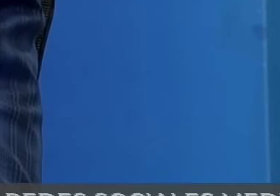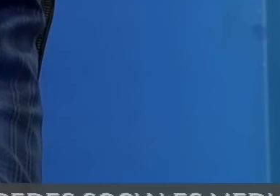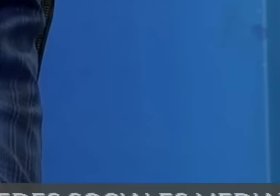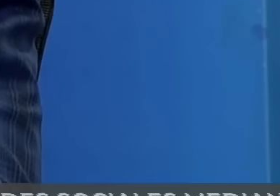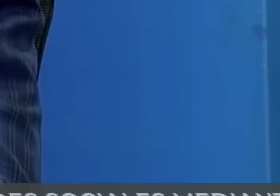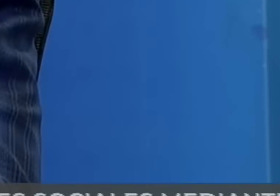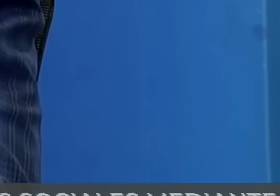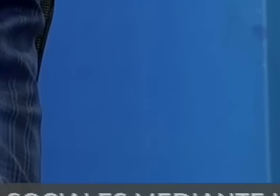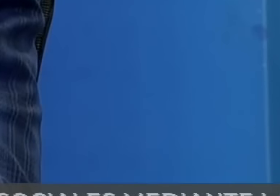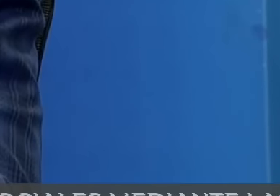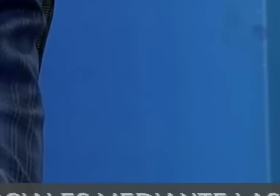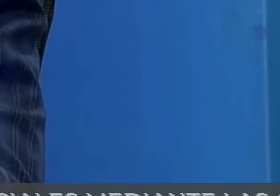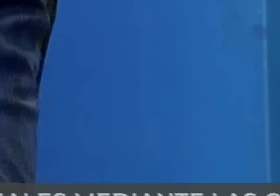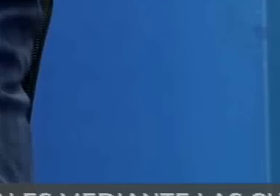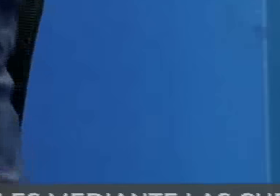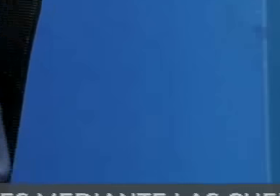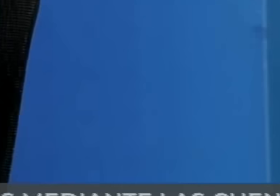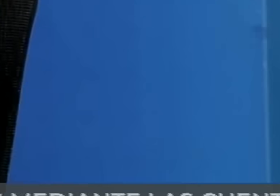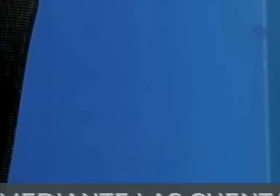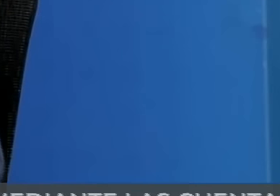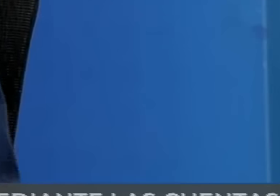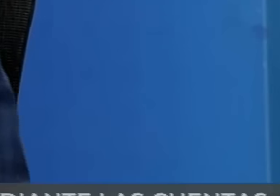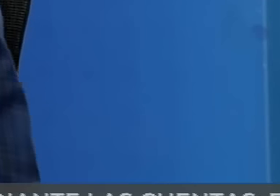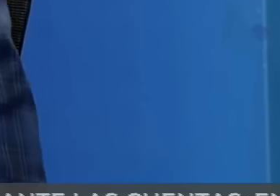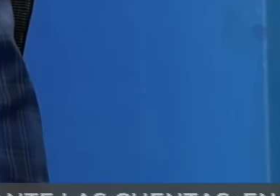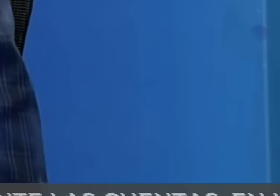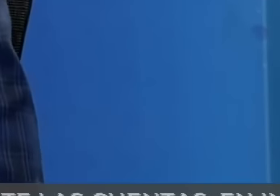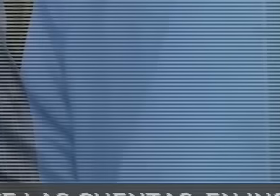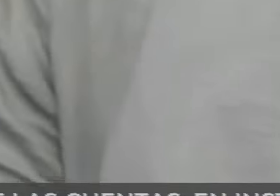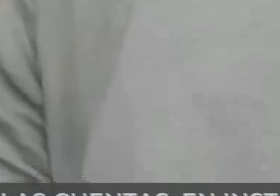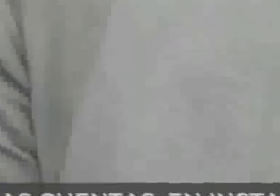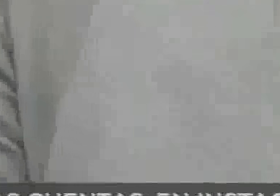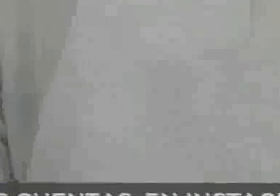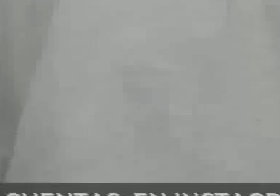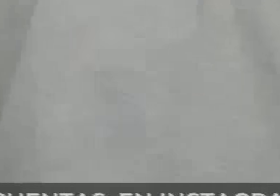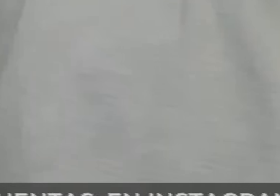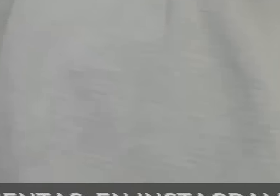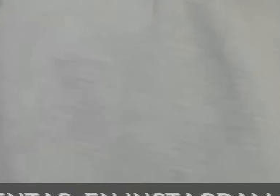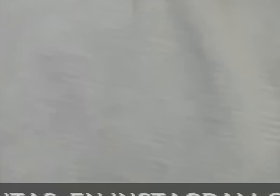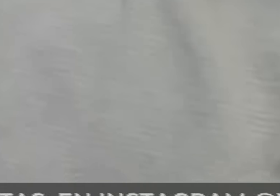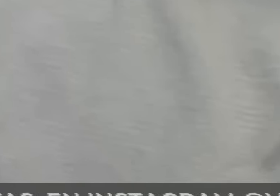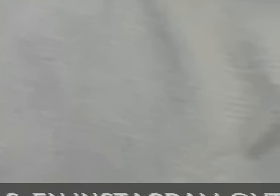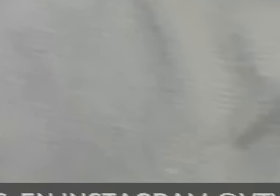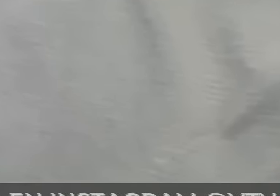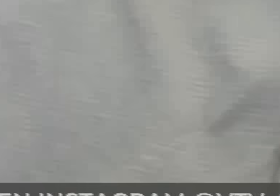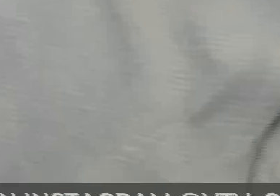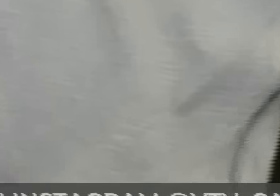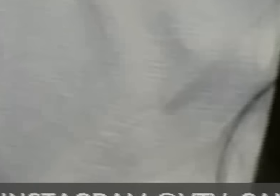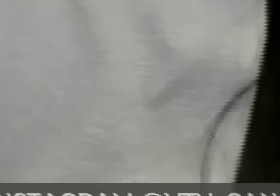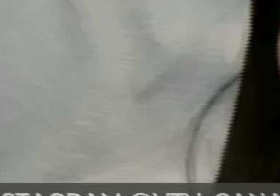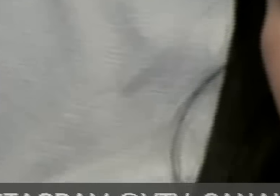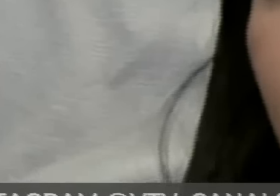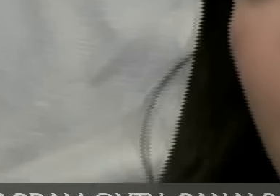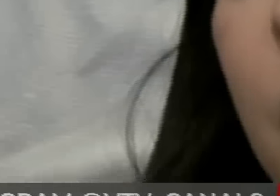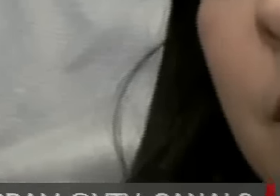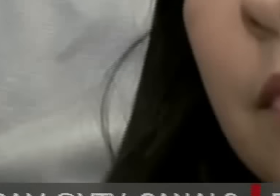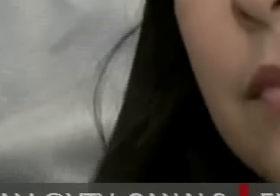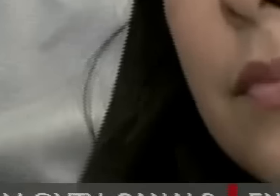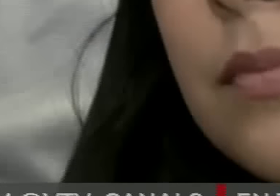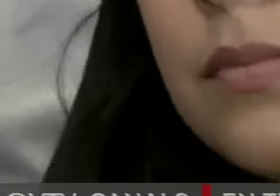nivel alto, Blanca, de consolidación de 5.000 comunas, como nivel que agrega a los